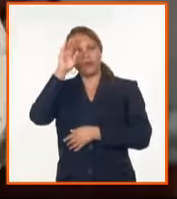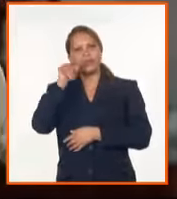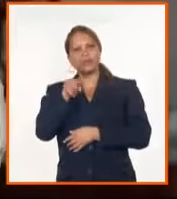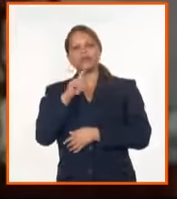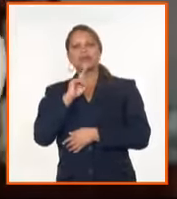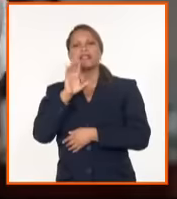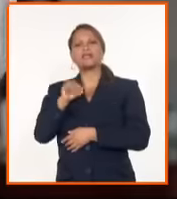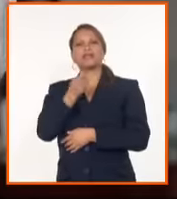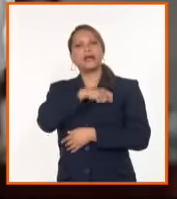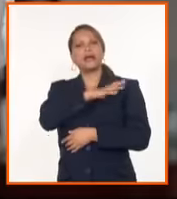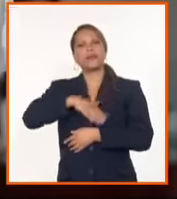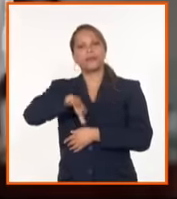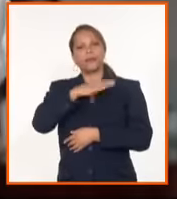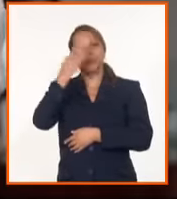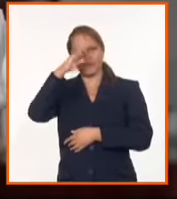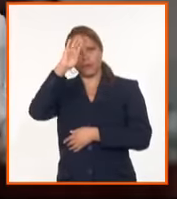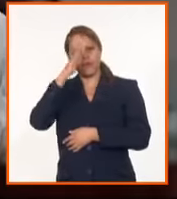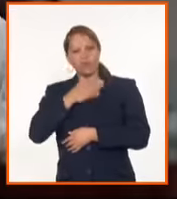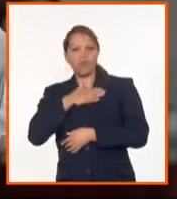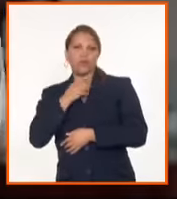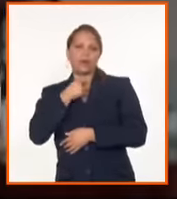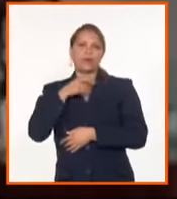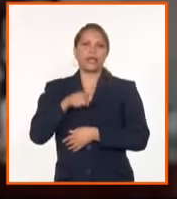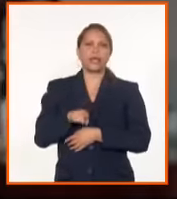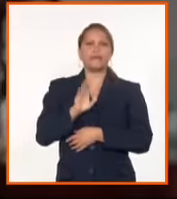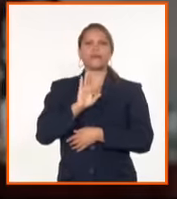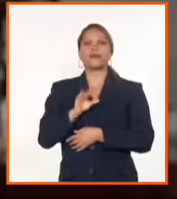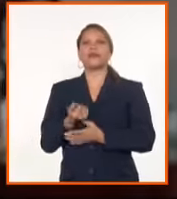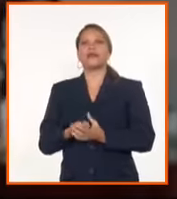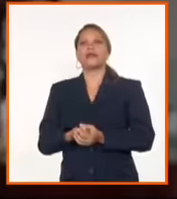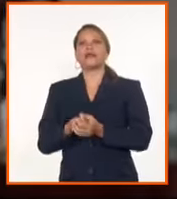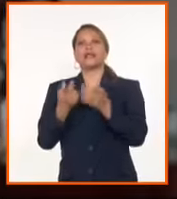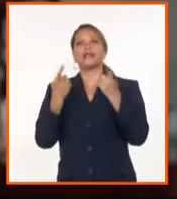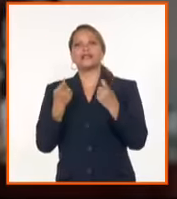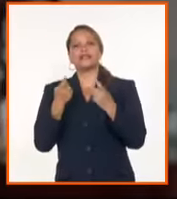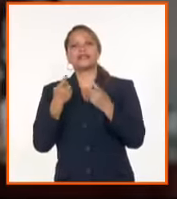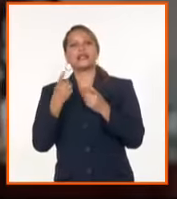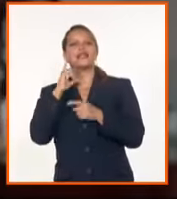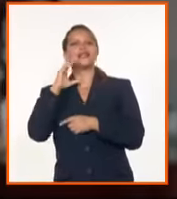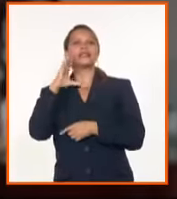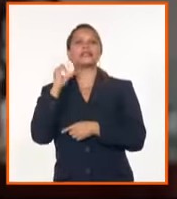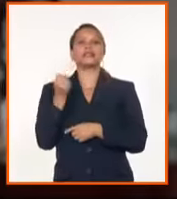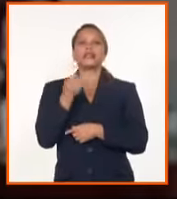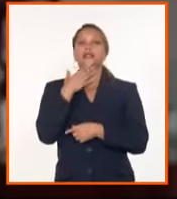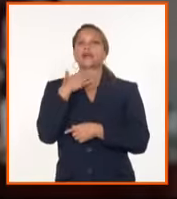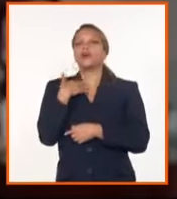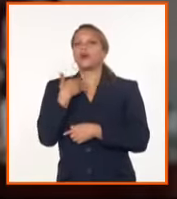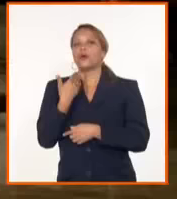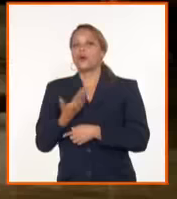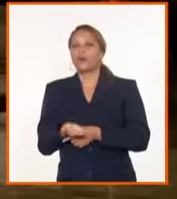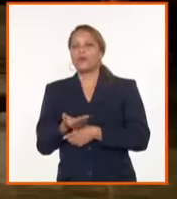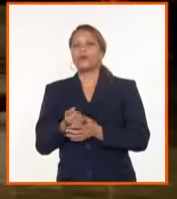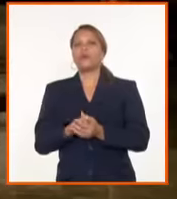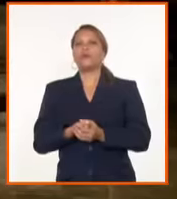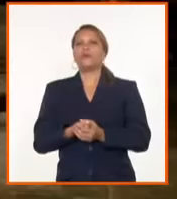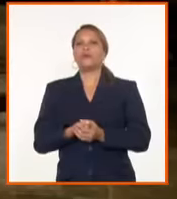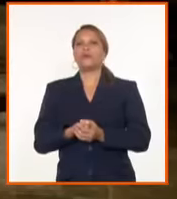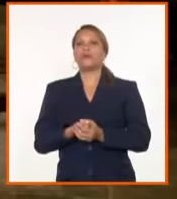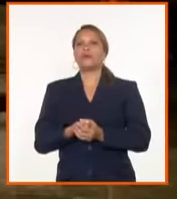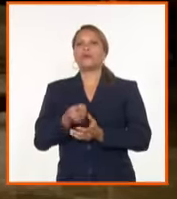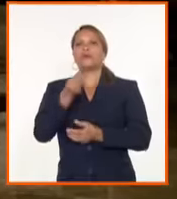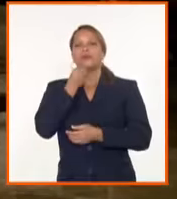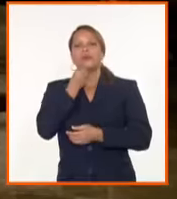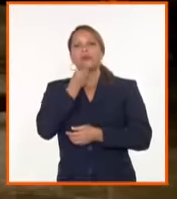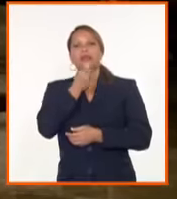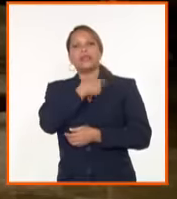diría al pueblo de Cuba en cuanto a necesidad de entender, de comprender y de aportar a